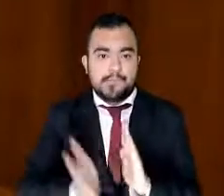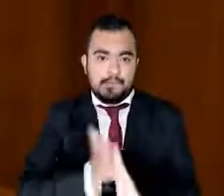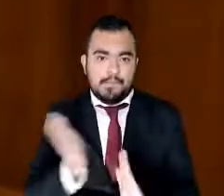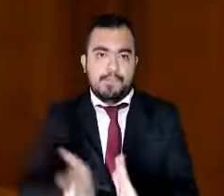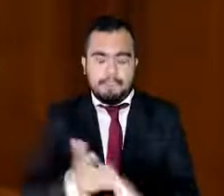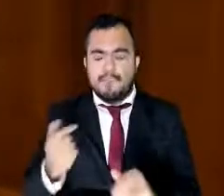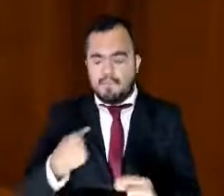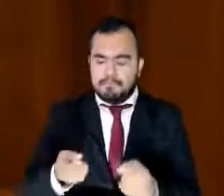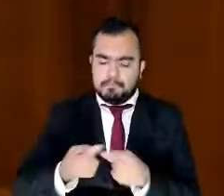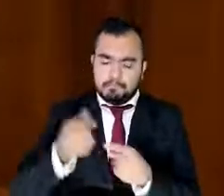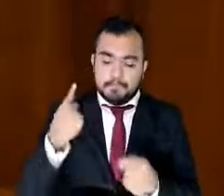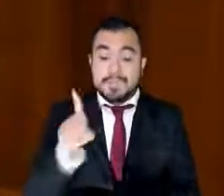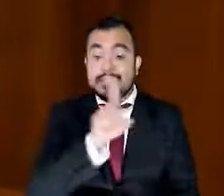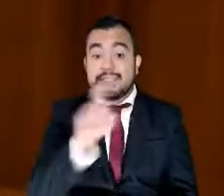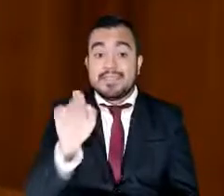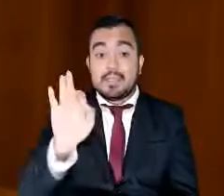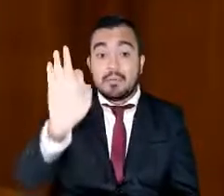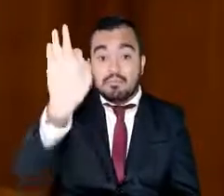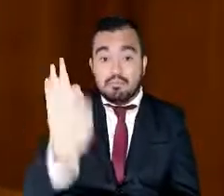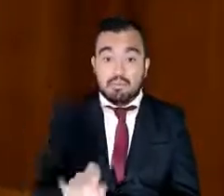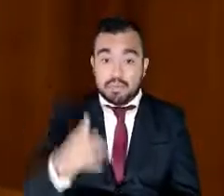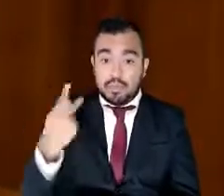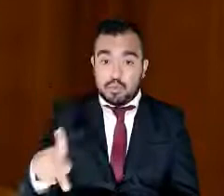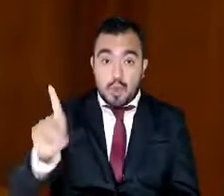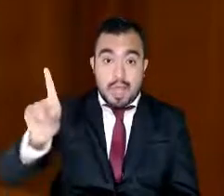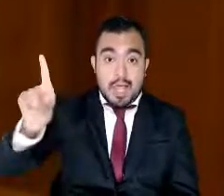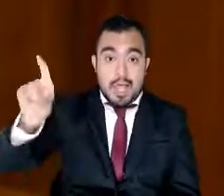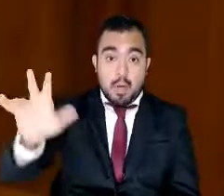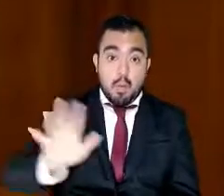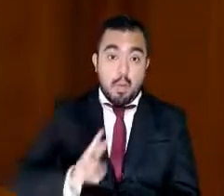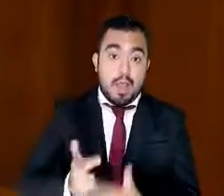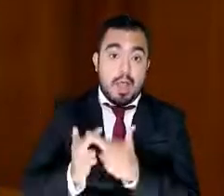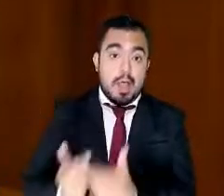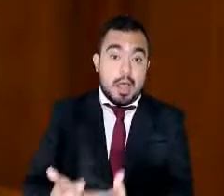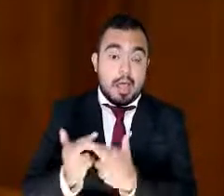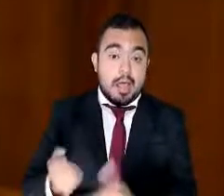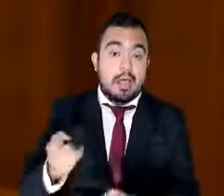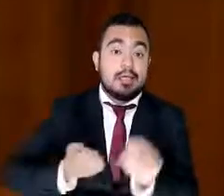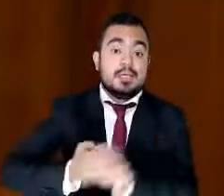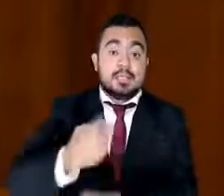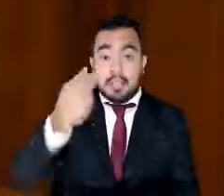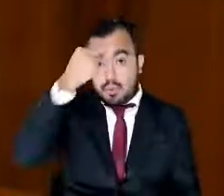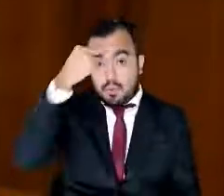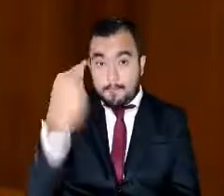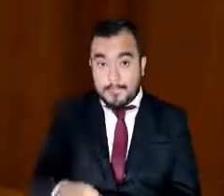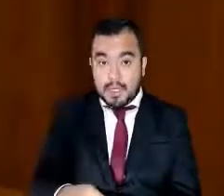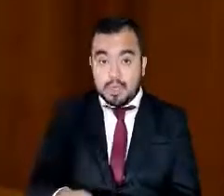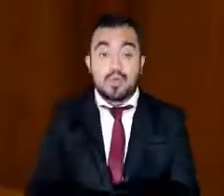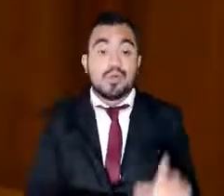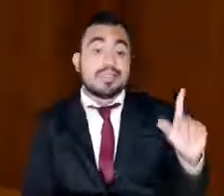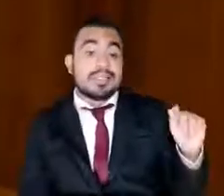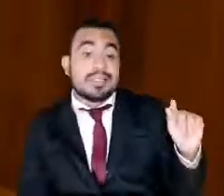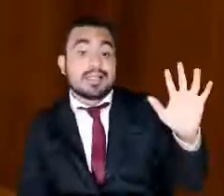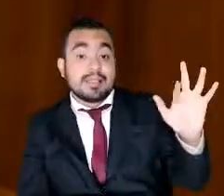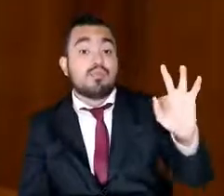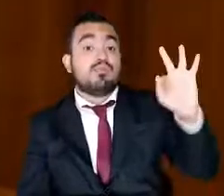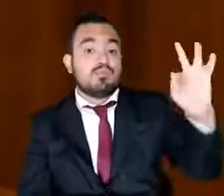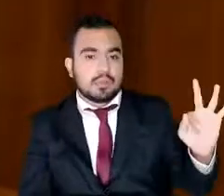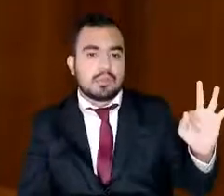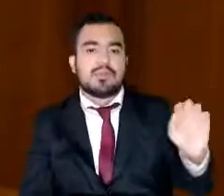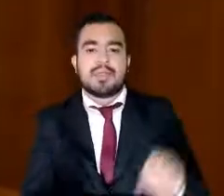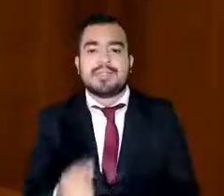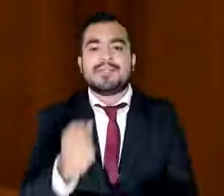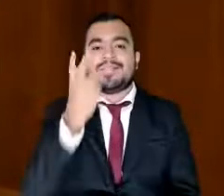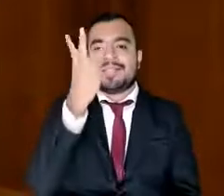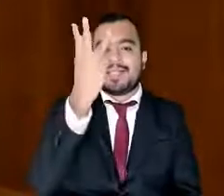distintos espacios, del 100% de la oferta de agua disponible del Estado de México, el 75%, es decir,